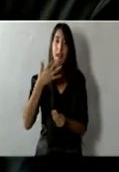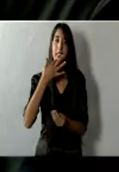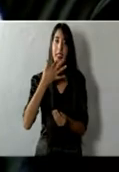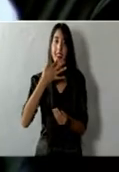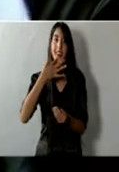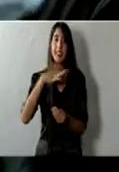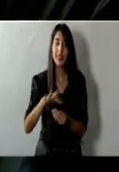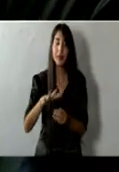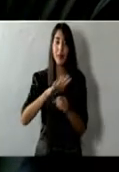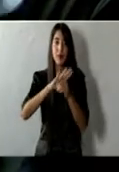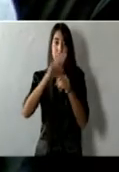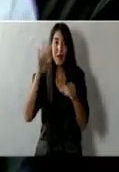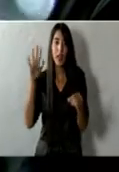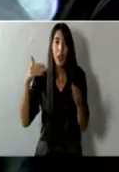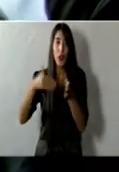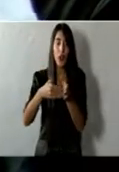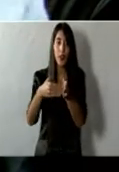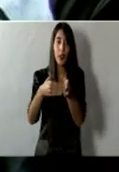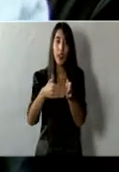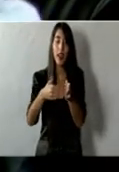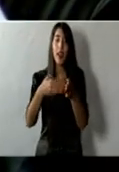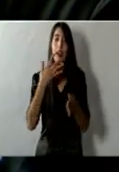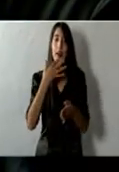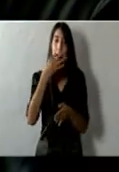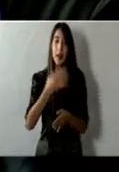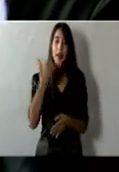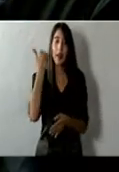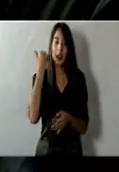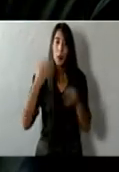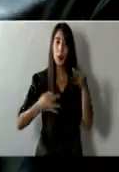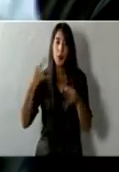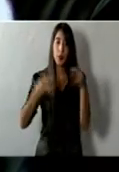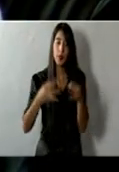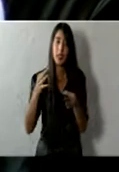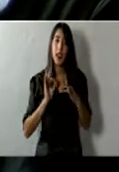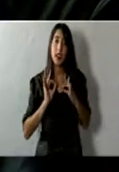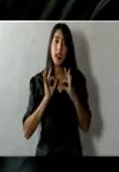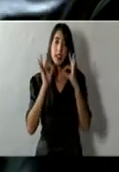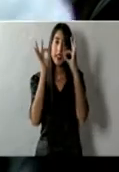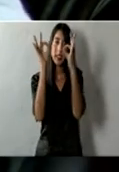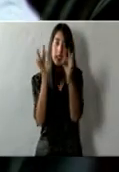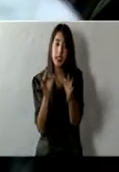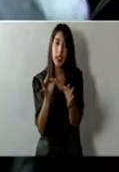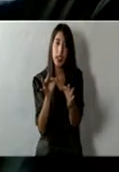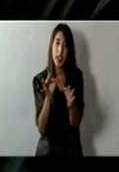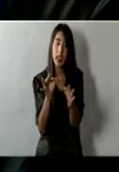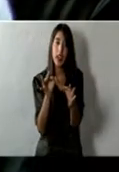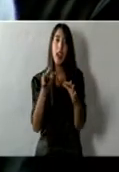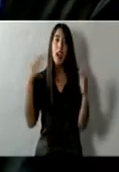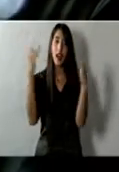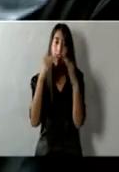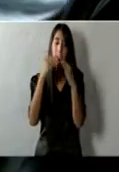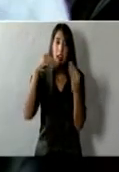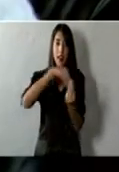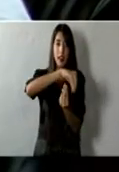lo alto, Padre, que nos guía a toda verdad y justicia, Padre, pueda llegar hasta nuestras mesas, pueda llegar